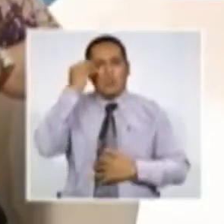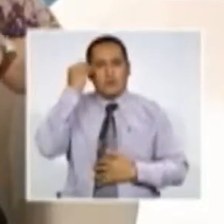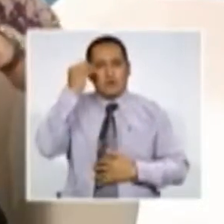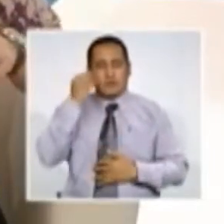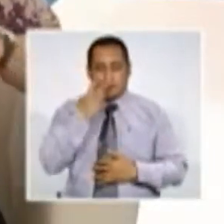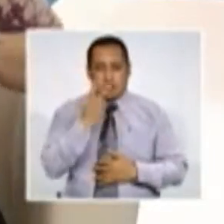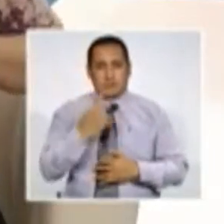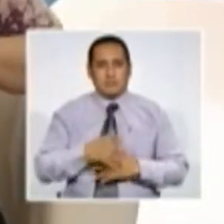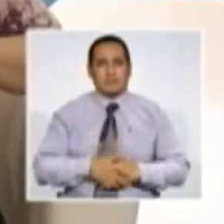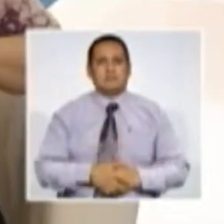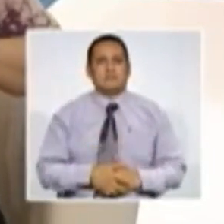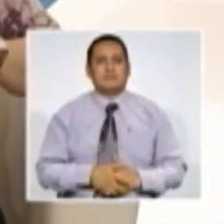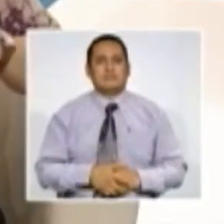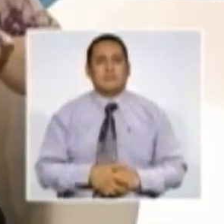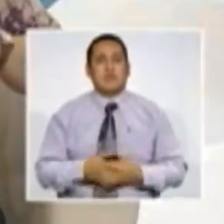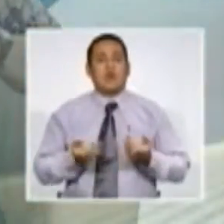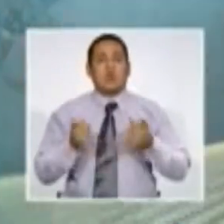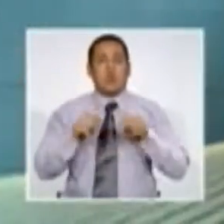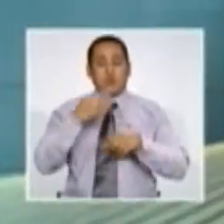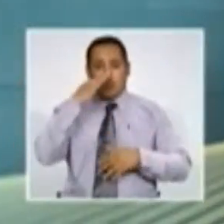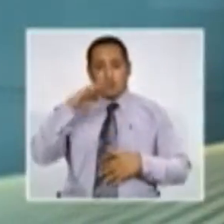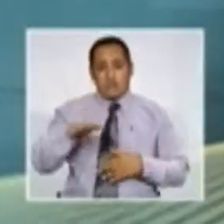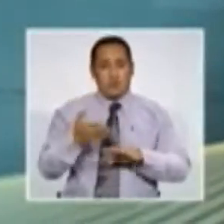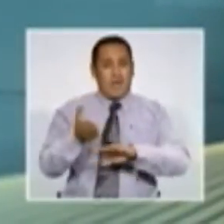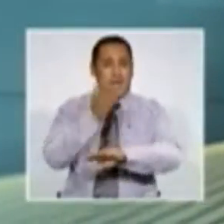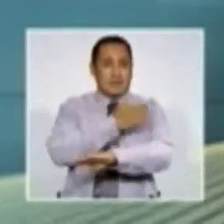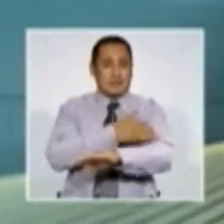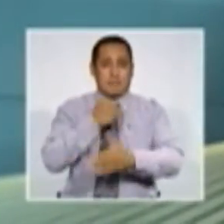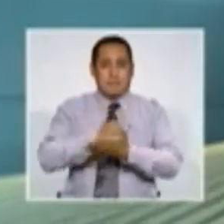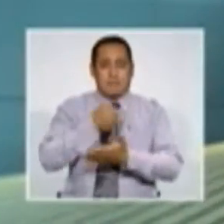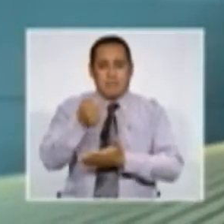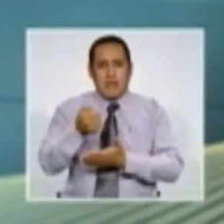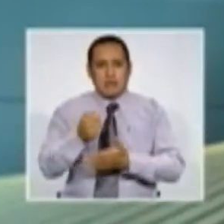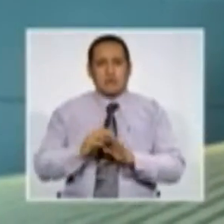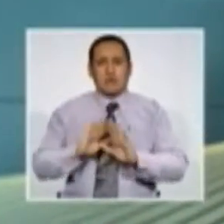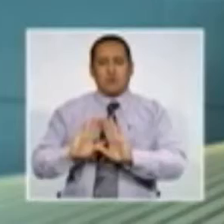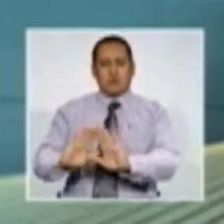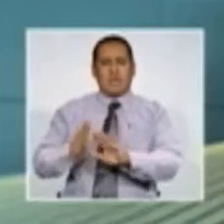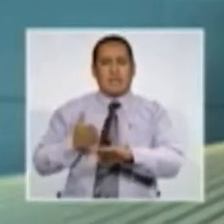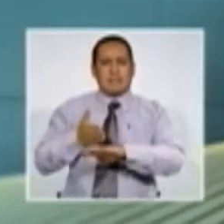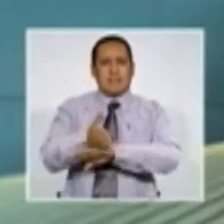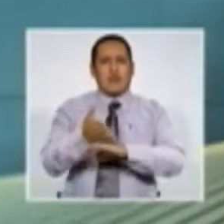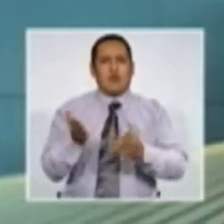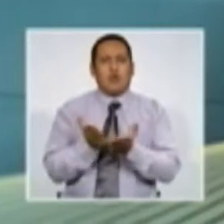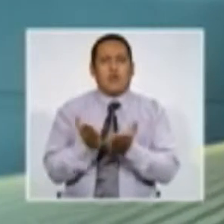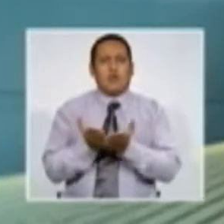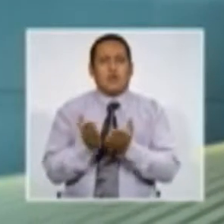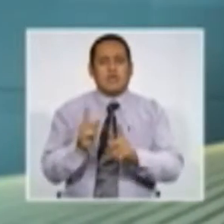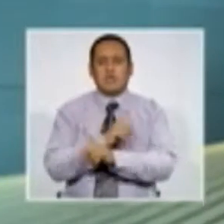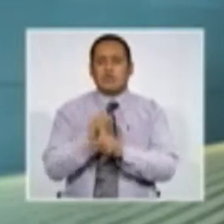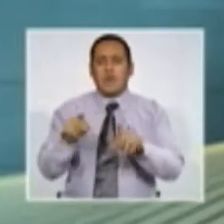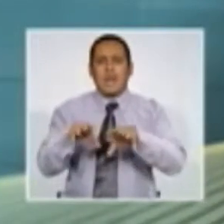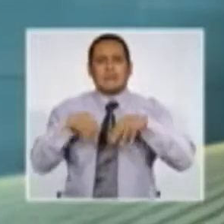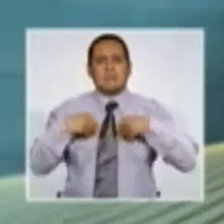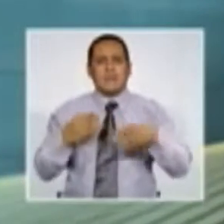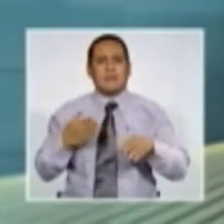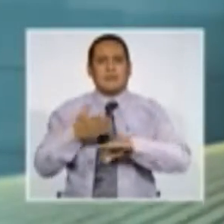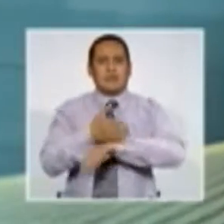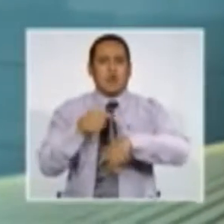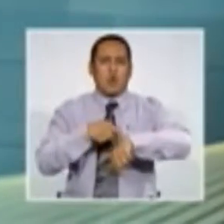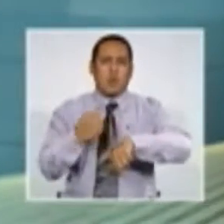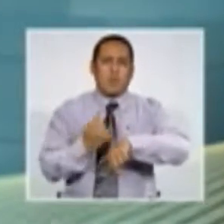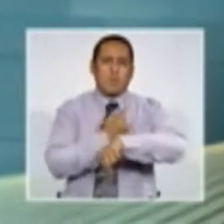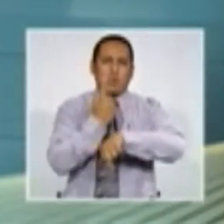ahora a las opiniones del programa. Cuando un niño no pagaba la pensión, se le retenía en la entrada del colegio y no